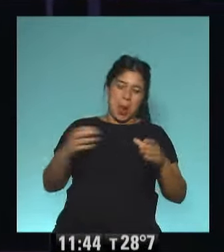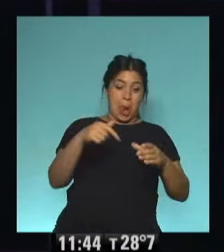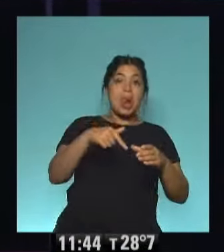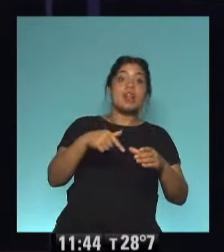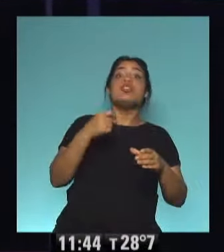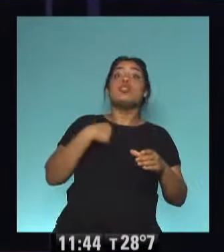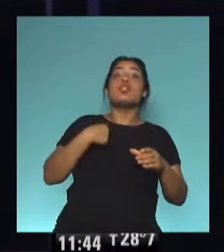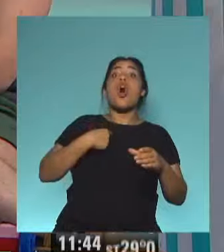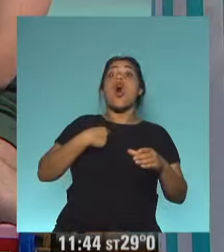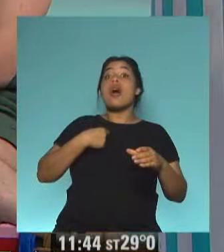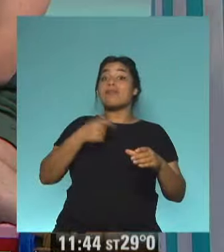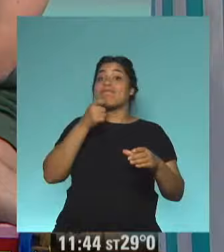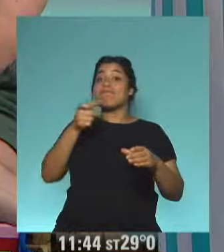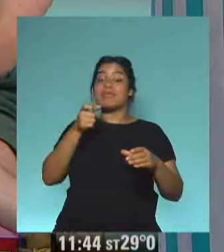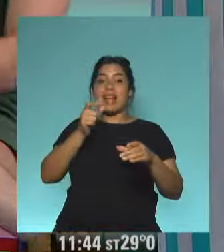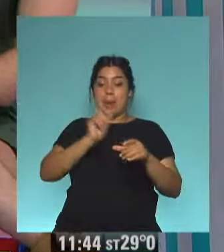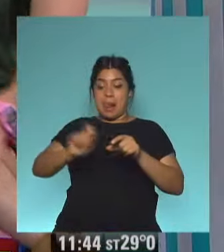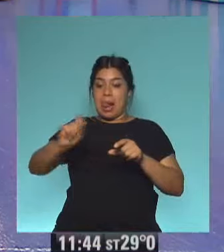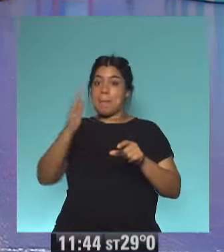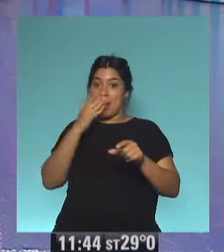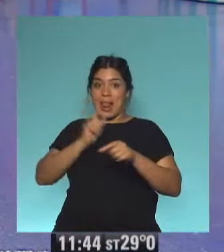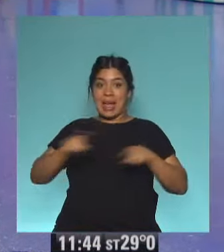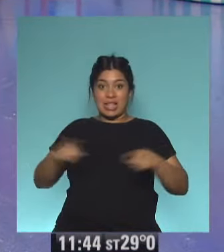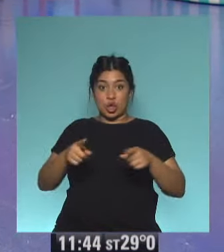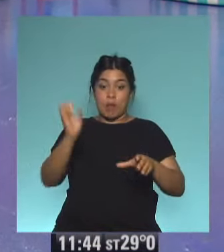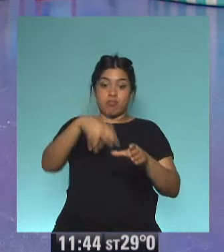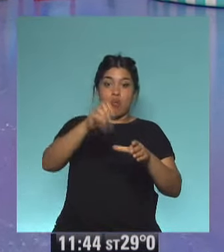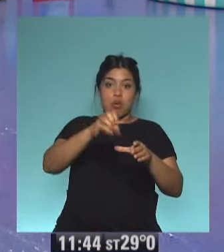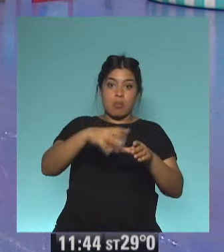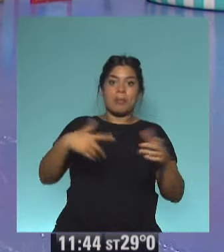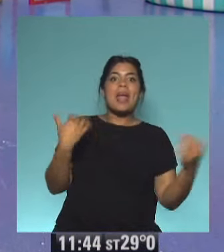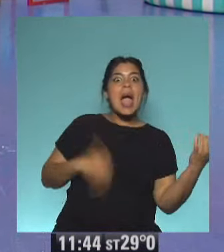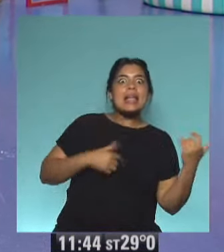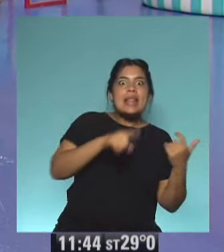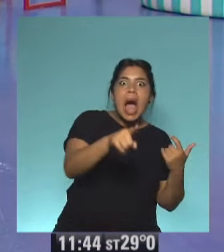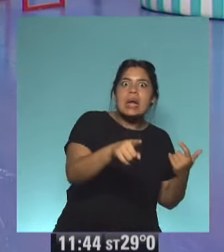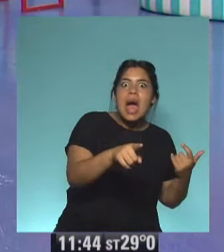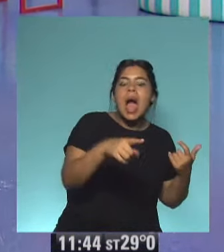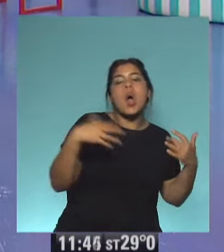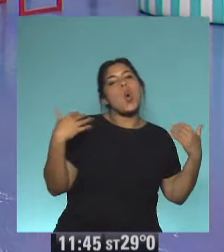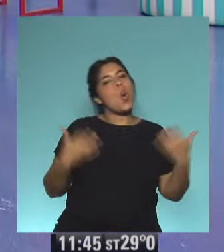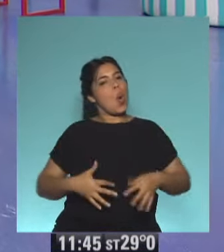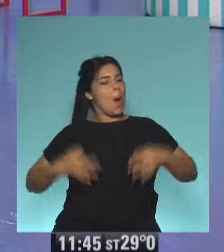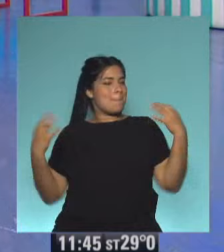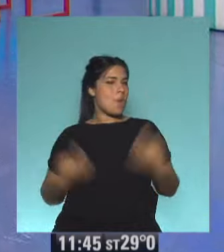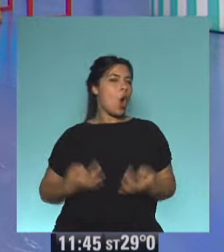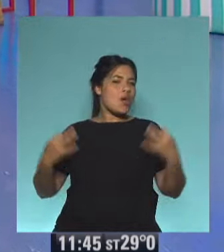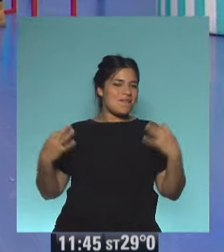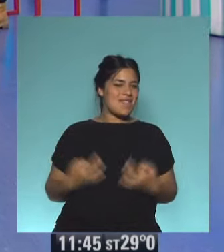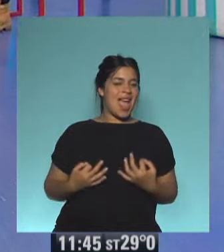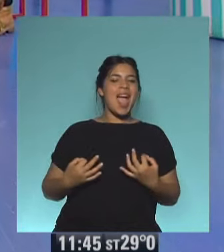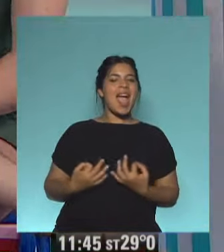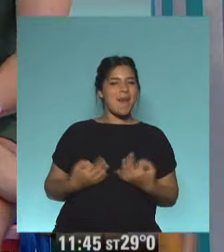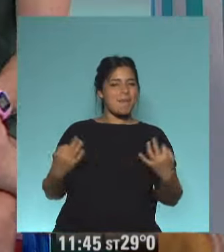qué bueno! Mira, Fara ya está preparada para acompañar. Con guitarra y todo. Pero tenemos... Ahí va, esa es la actitud. Una muy bien. Ver,